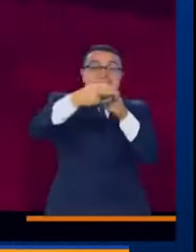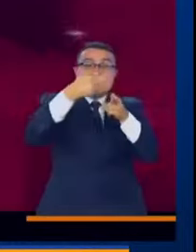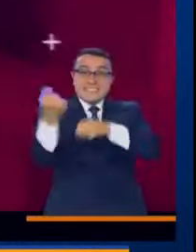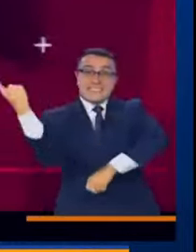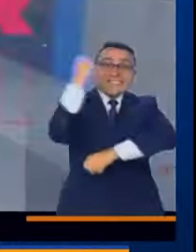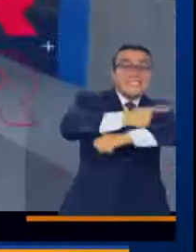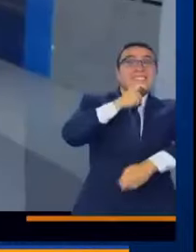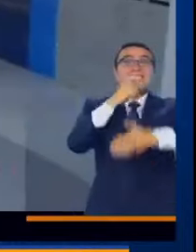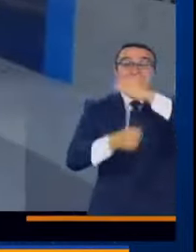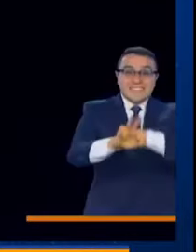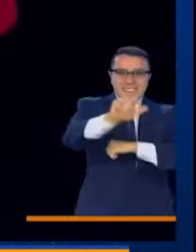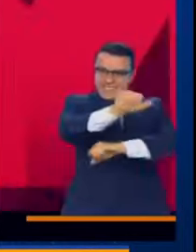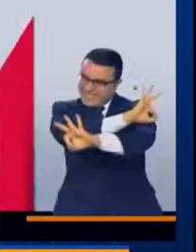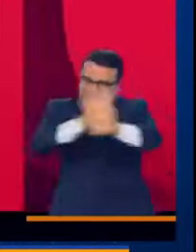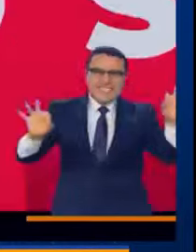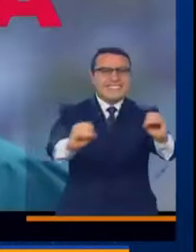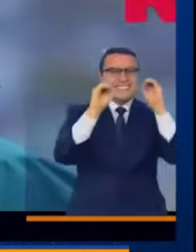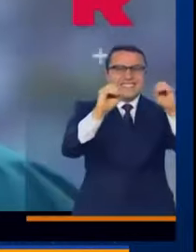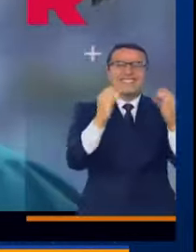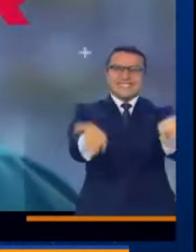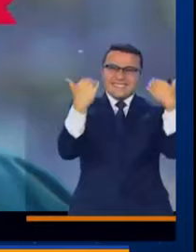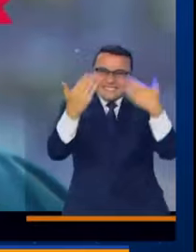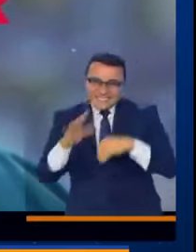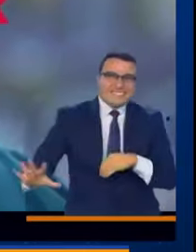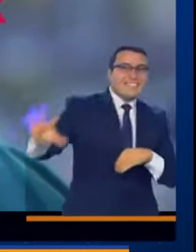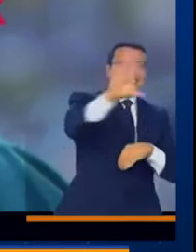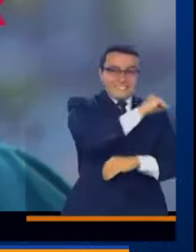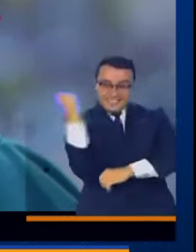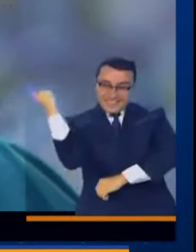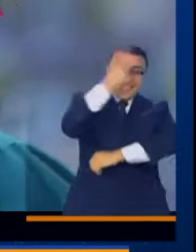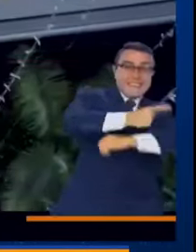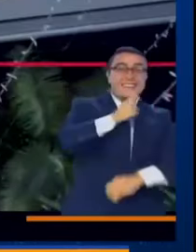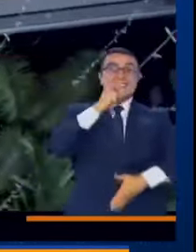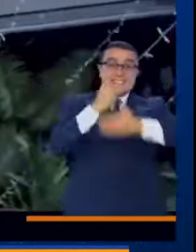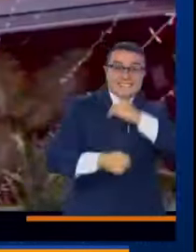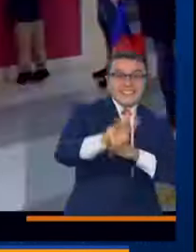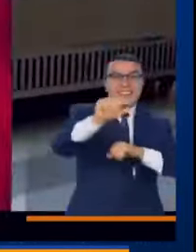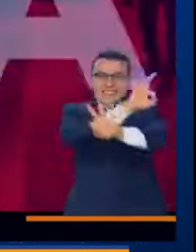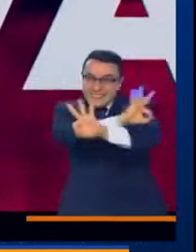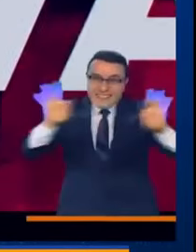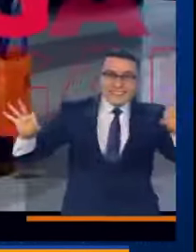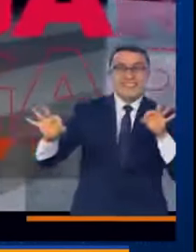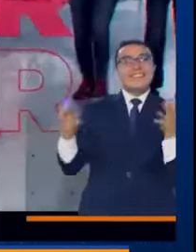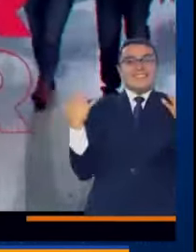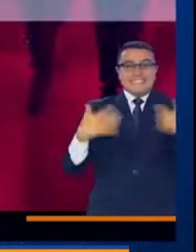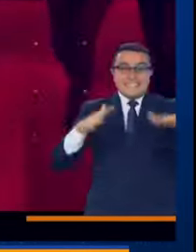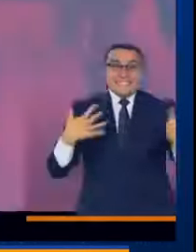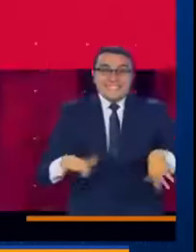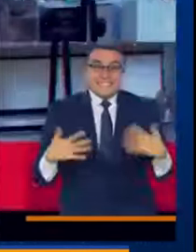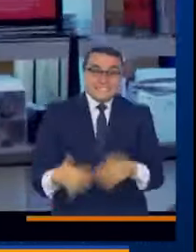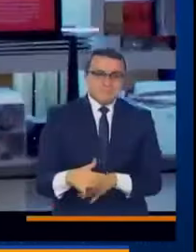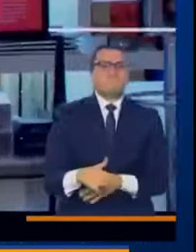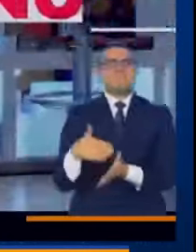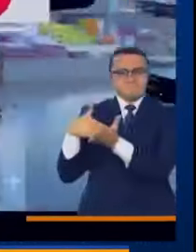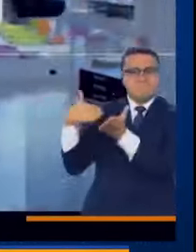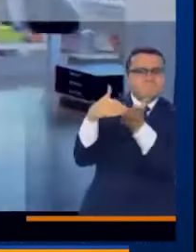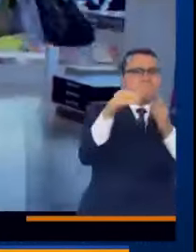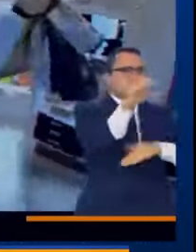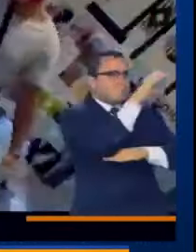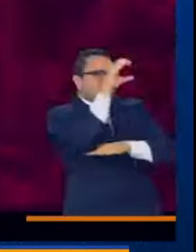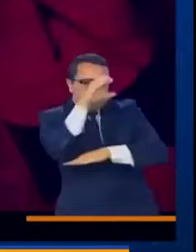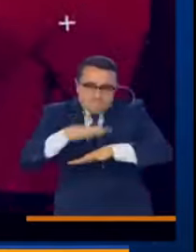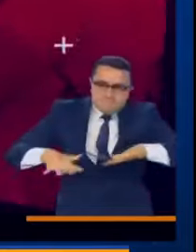si simplemente no lo hace. Por lo tanto, no tiene impacto fiscal el proyecto, lo que implica que no necesita aval del gobierno.